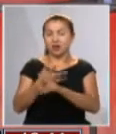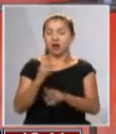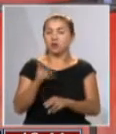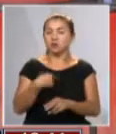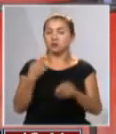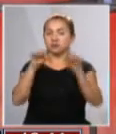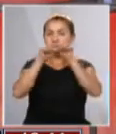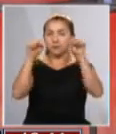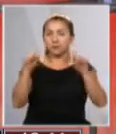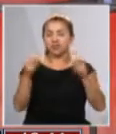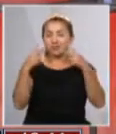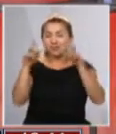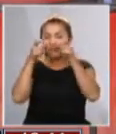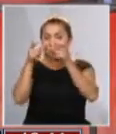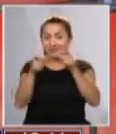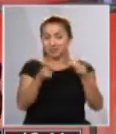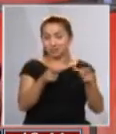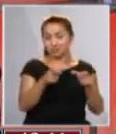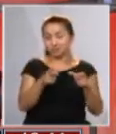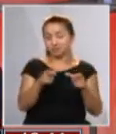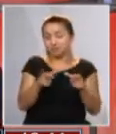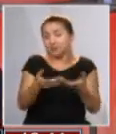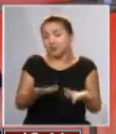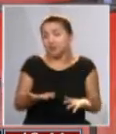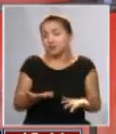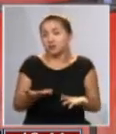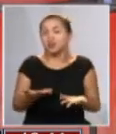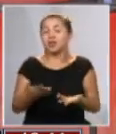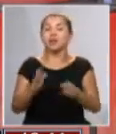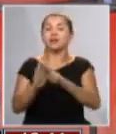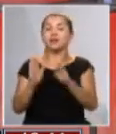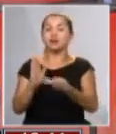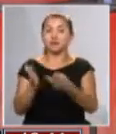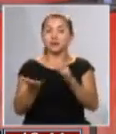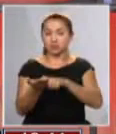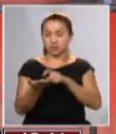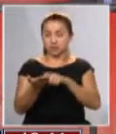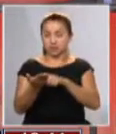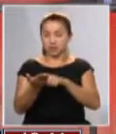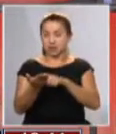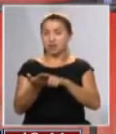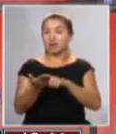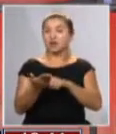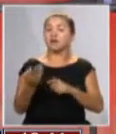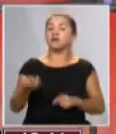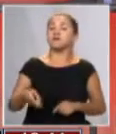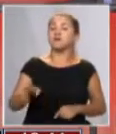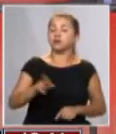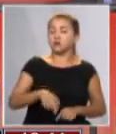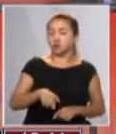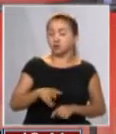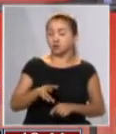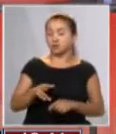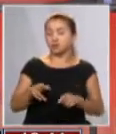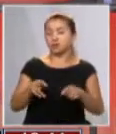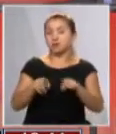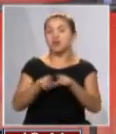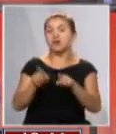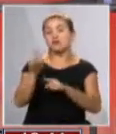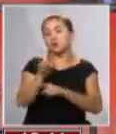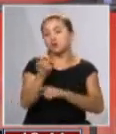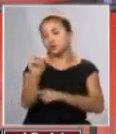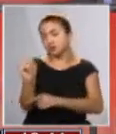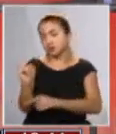de fiscalización. Y es por algo que a través de la reforma tributaria se robusteció el brazo fiscalizador del Servicio de